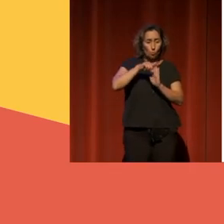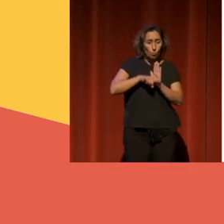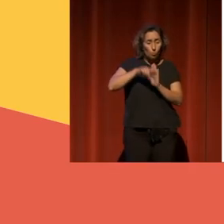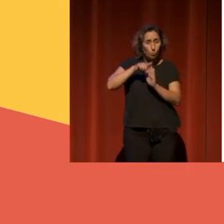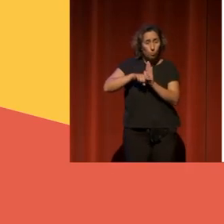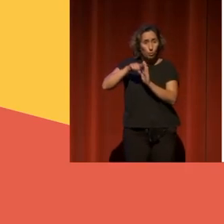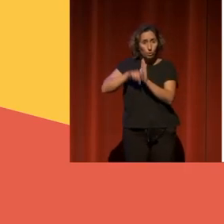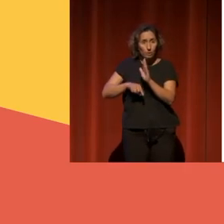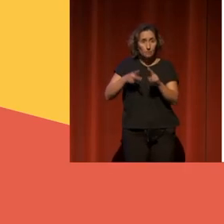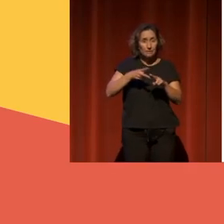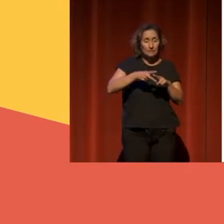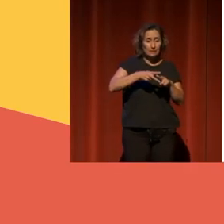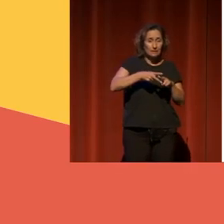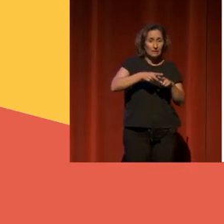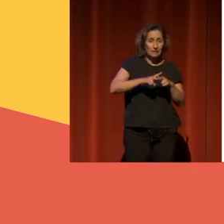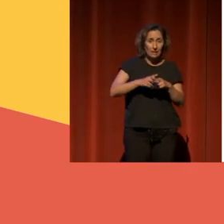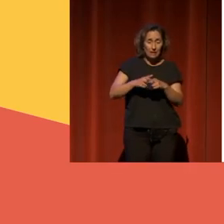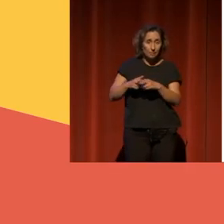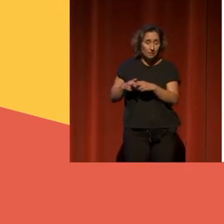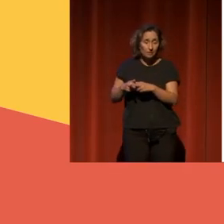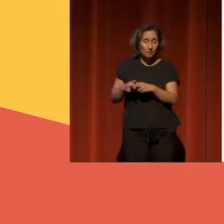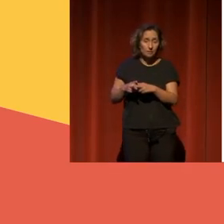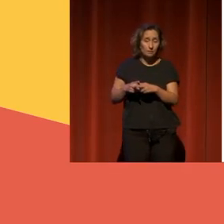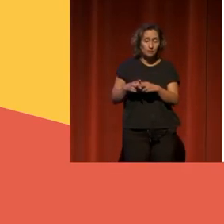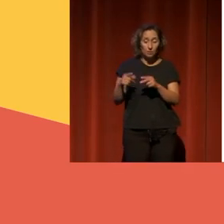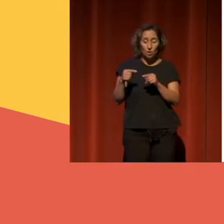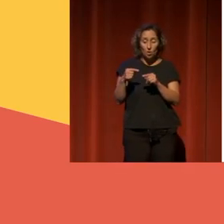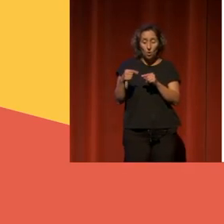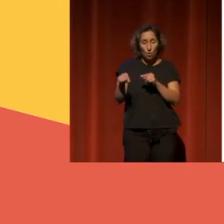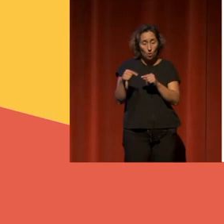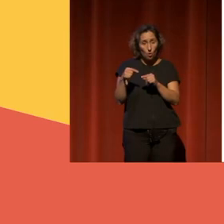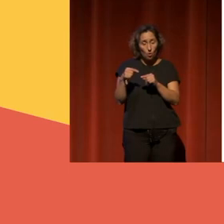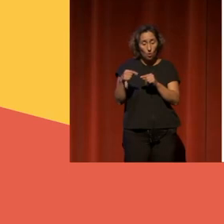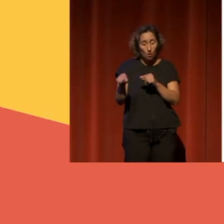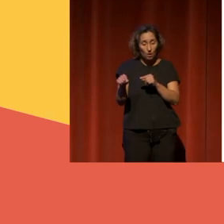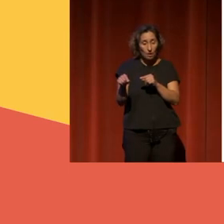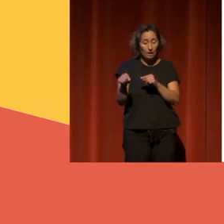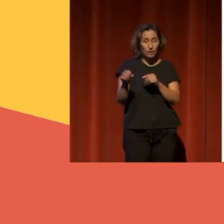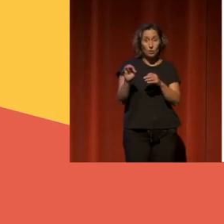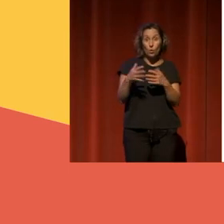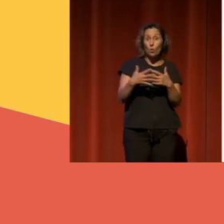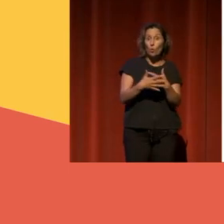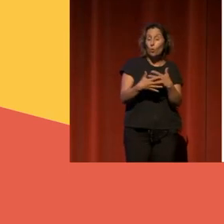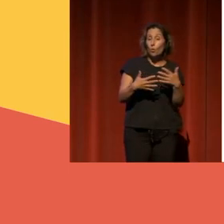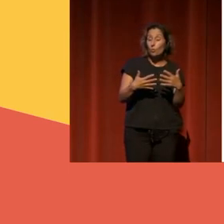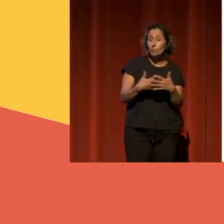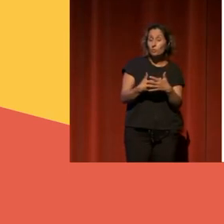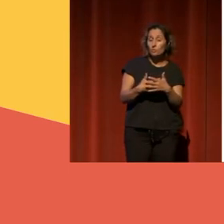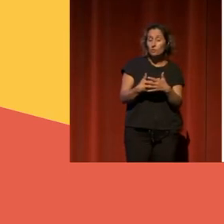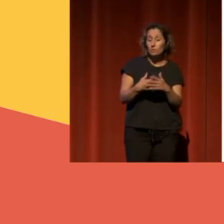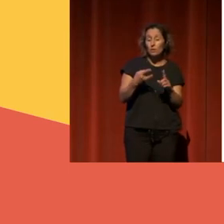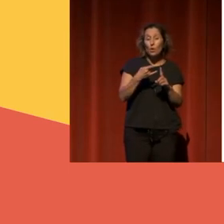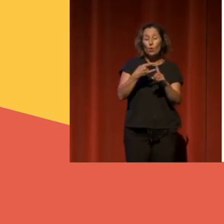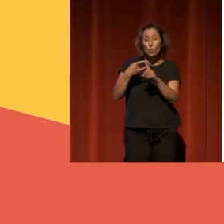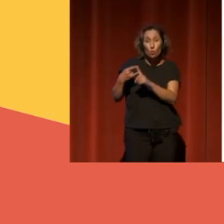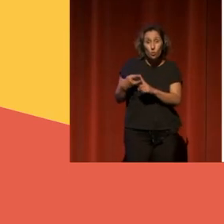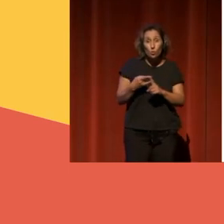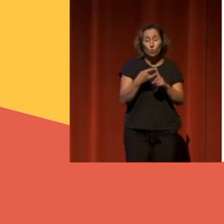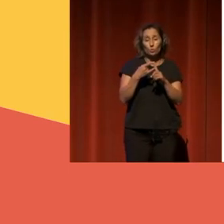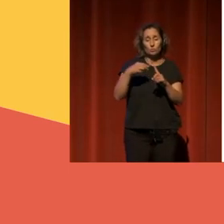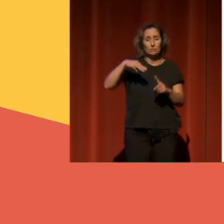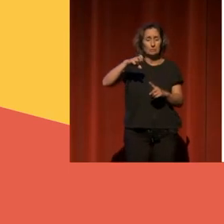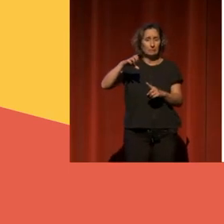que se utilizan mientras son online o mixtos, pues el Zoom, el Google Meet es lo más